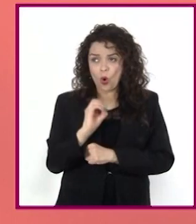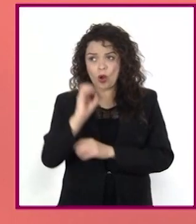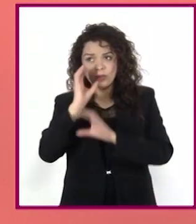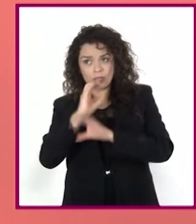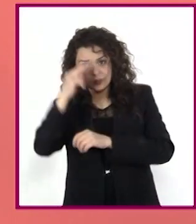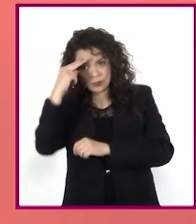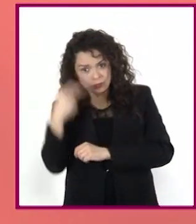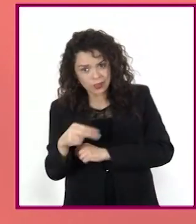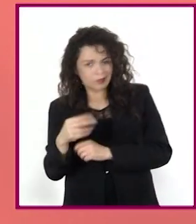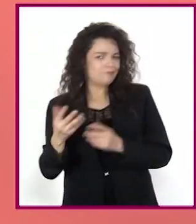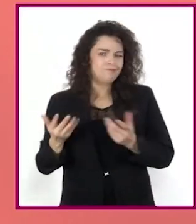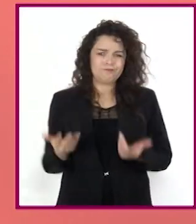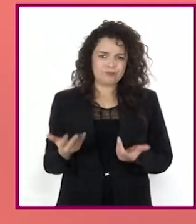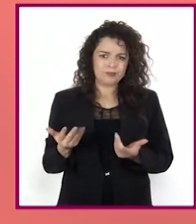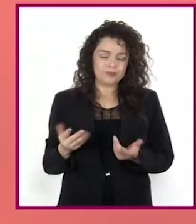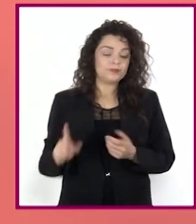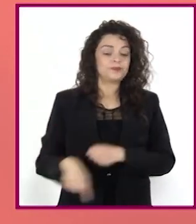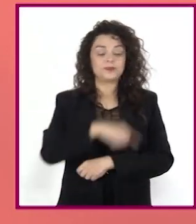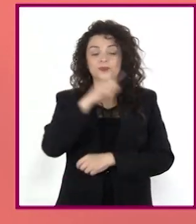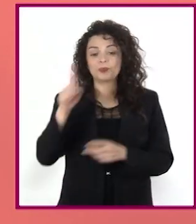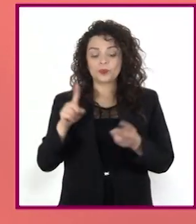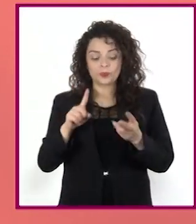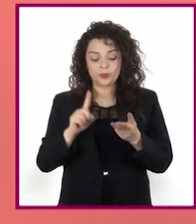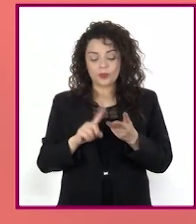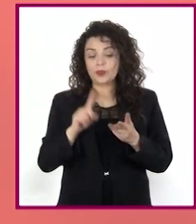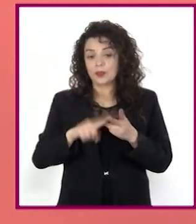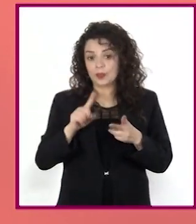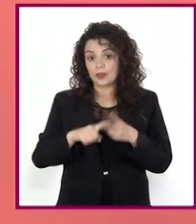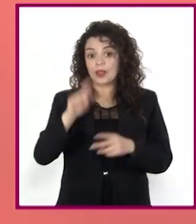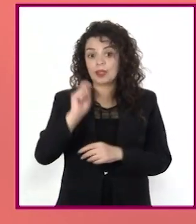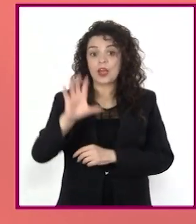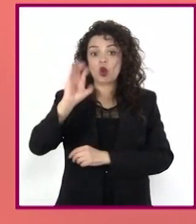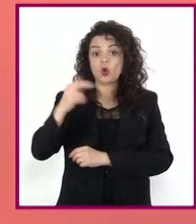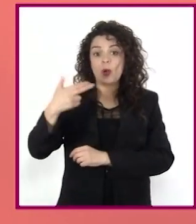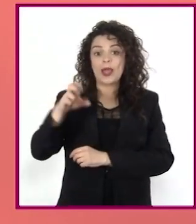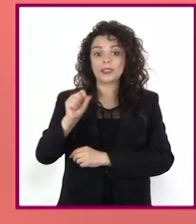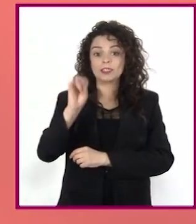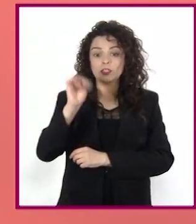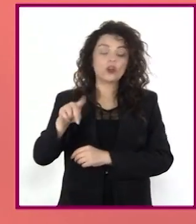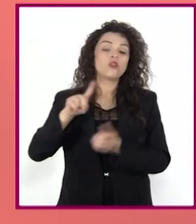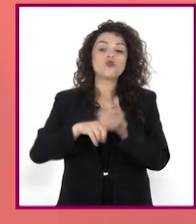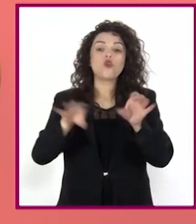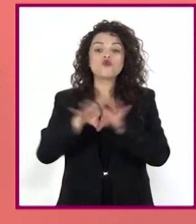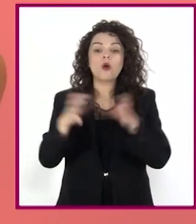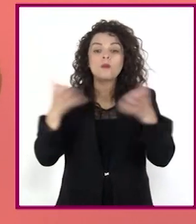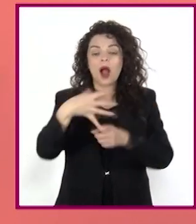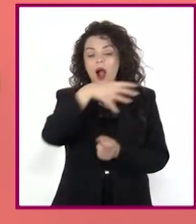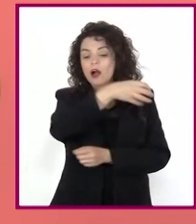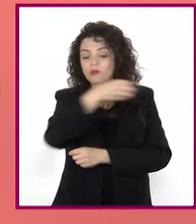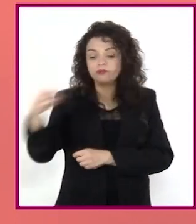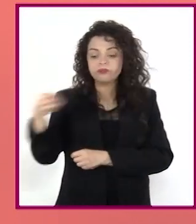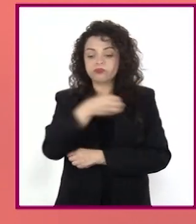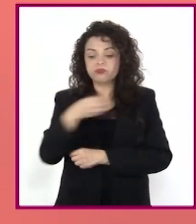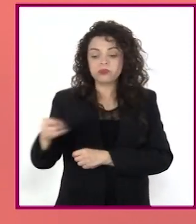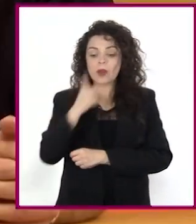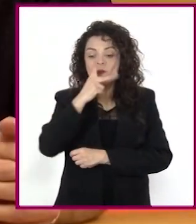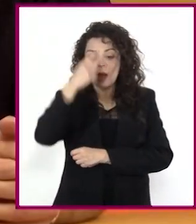la cohesión. Este elemento se refiere a la organización de las palabras y oraciones para que se relacionen entre